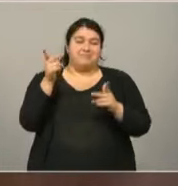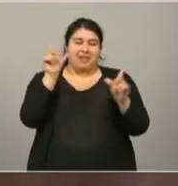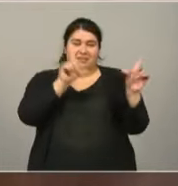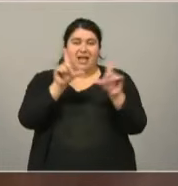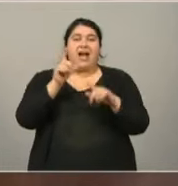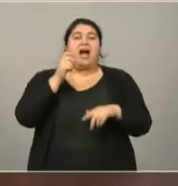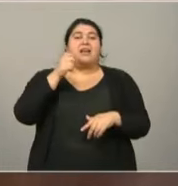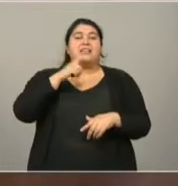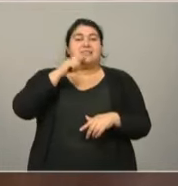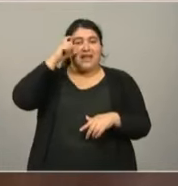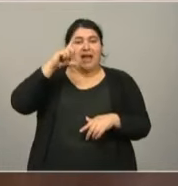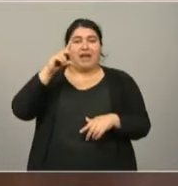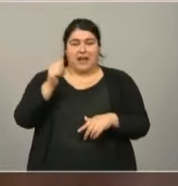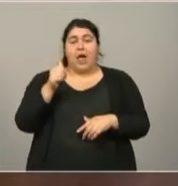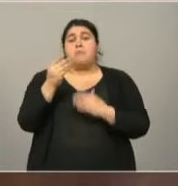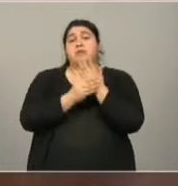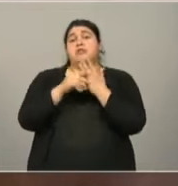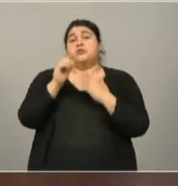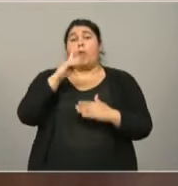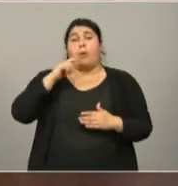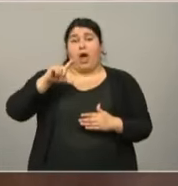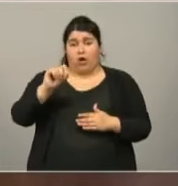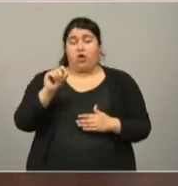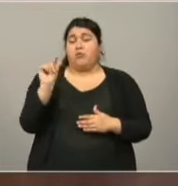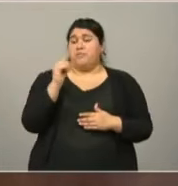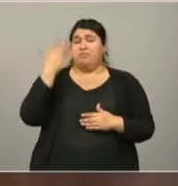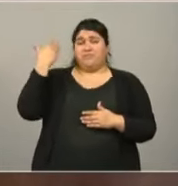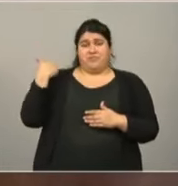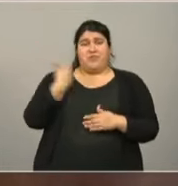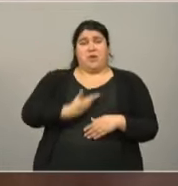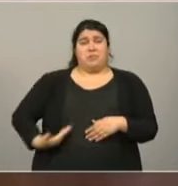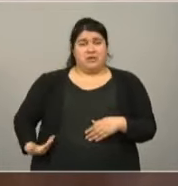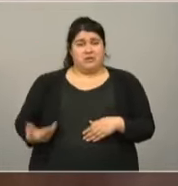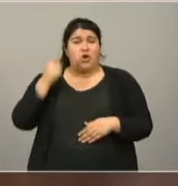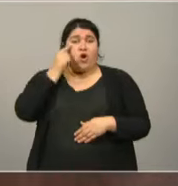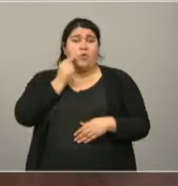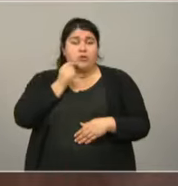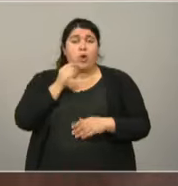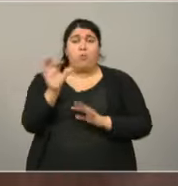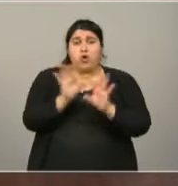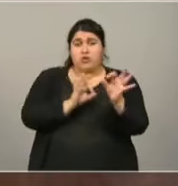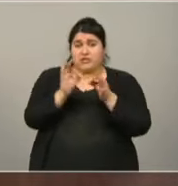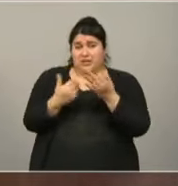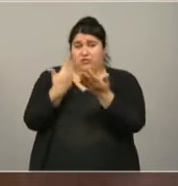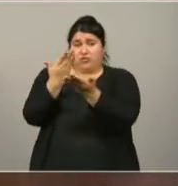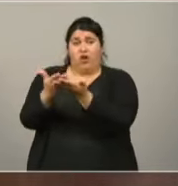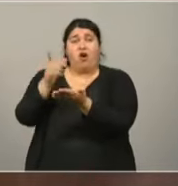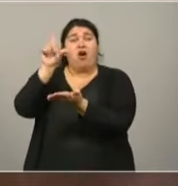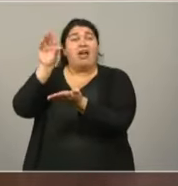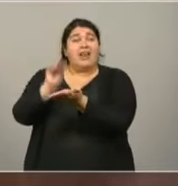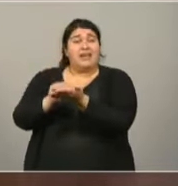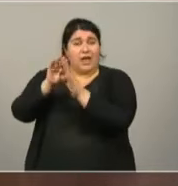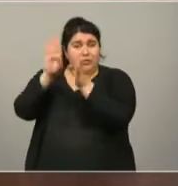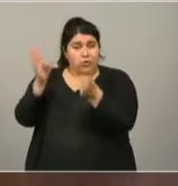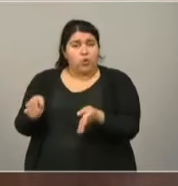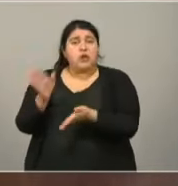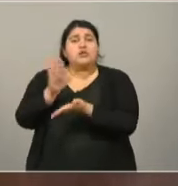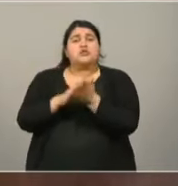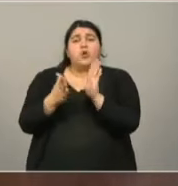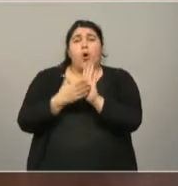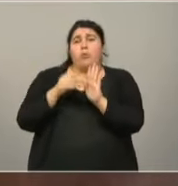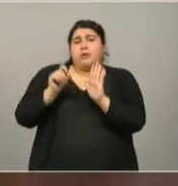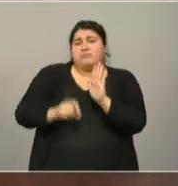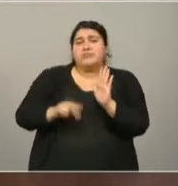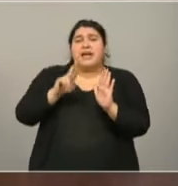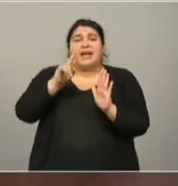para el ministro bianco hace dos semanas el gobernador anunció que va a enviar un proyecto a la legislatura bonarense sobre un rigi